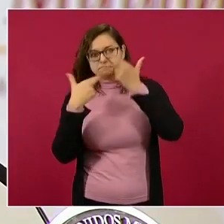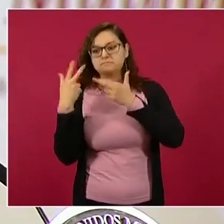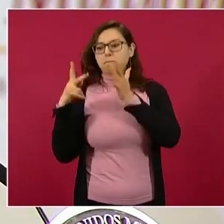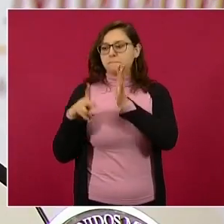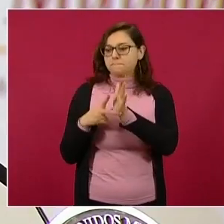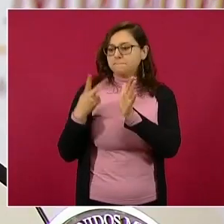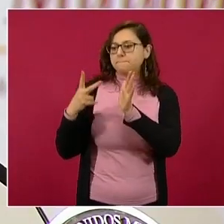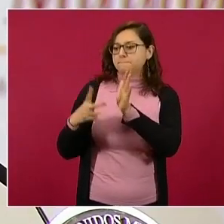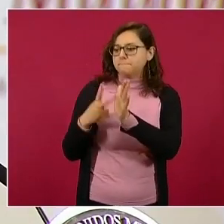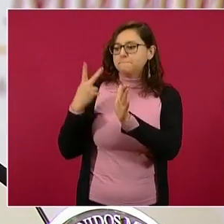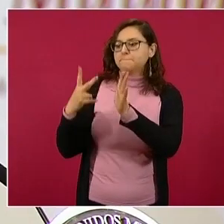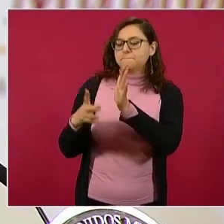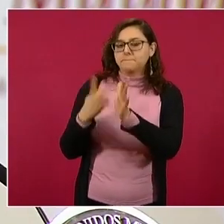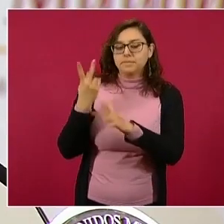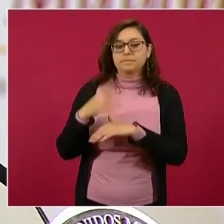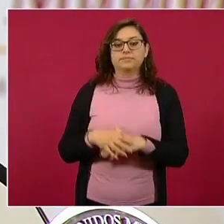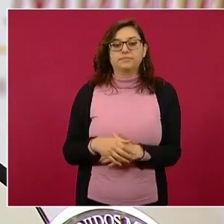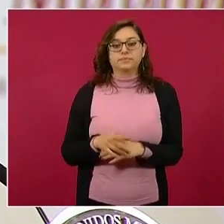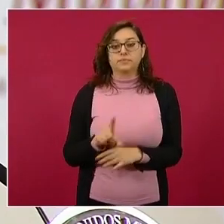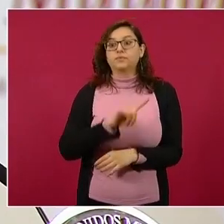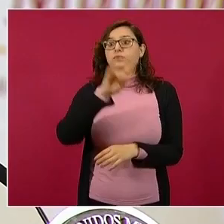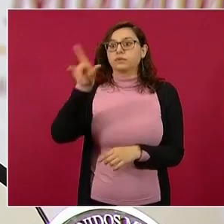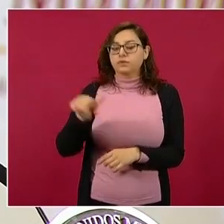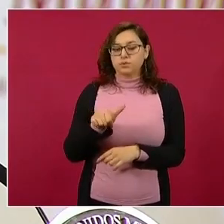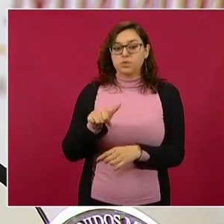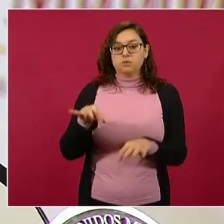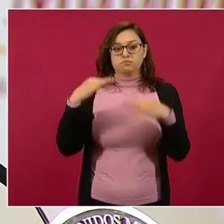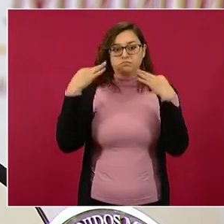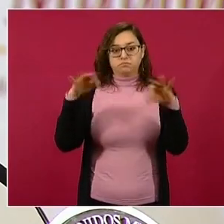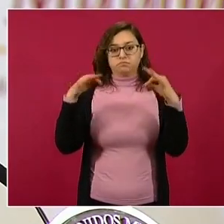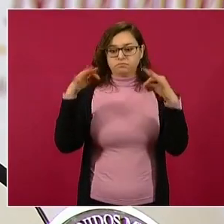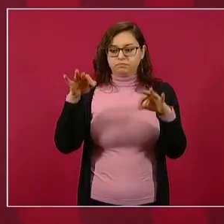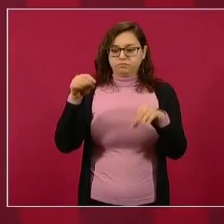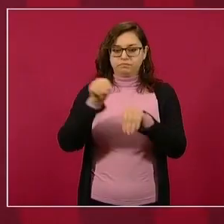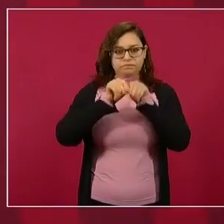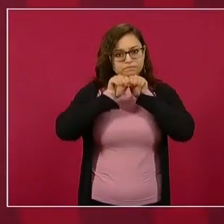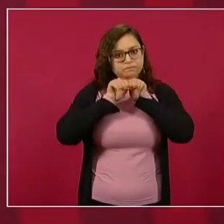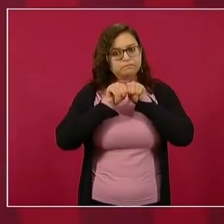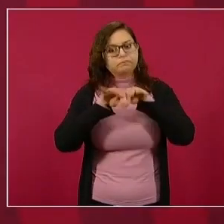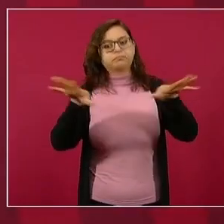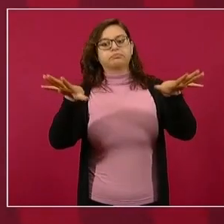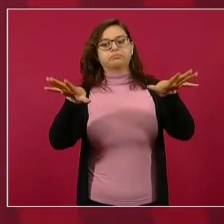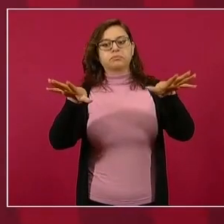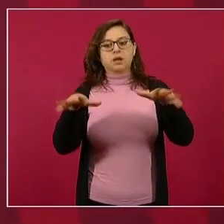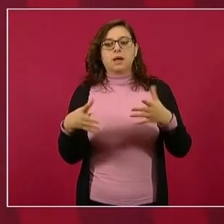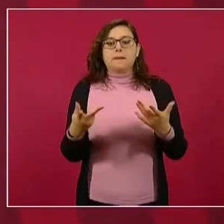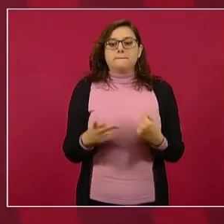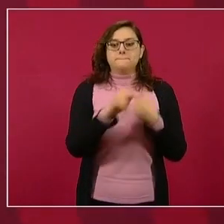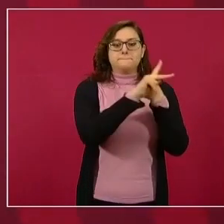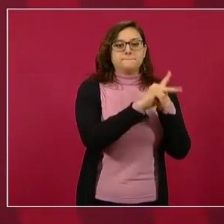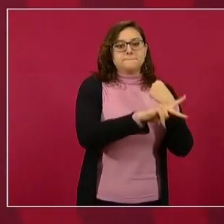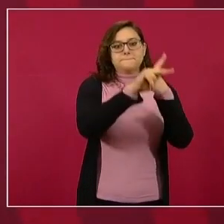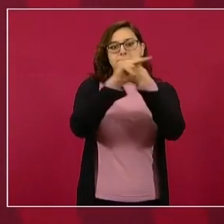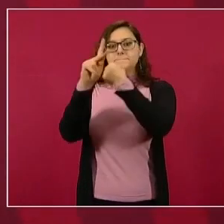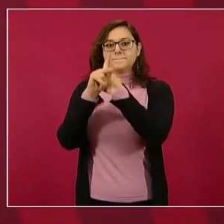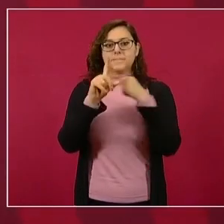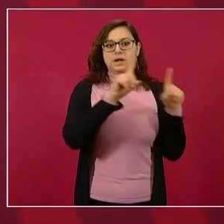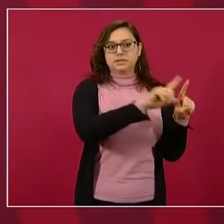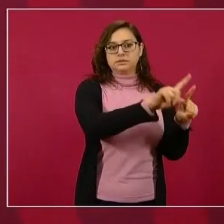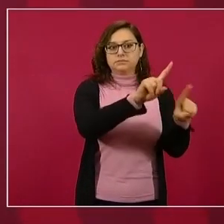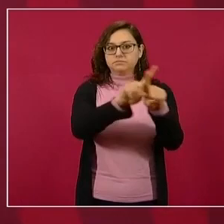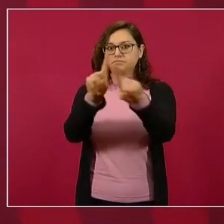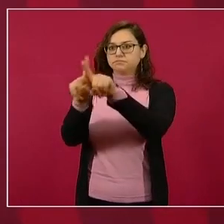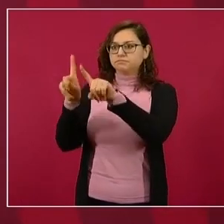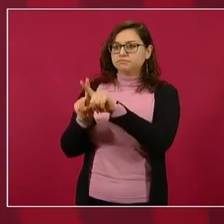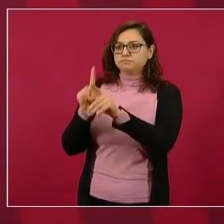unos minutos, produce un documento que orienta a los países, a los Estados miembros de la Organización Mundial de la